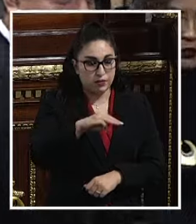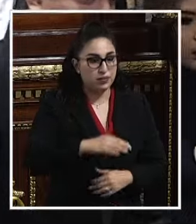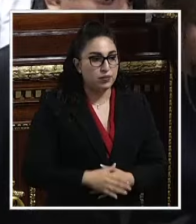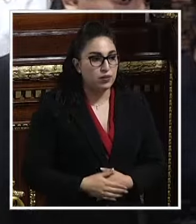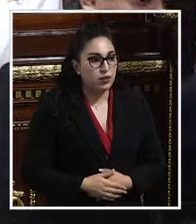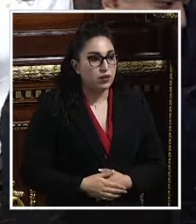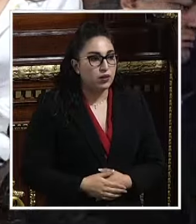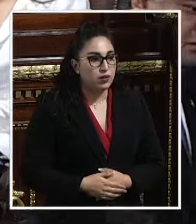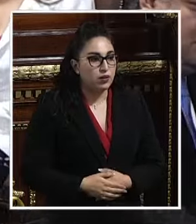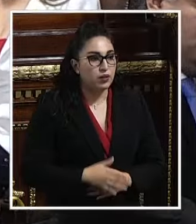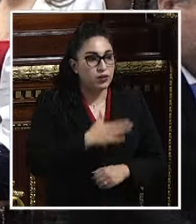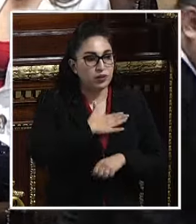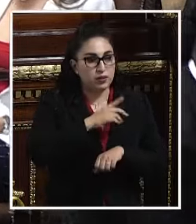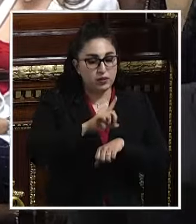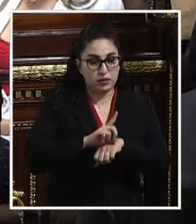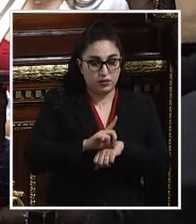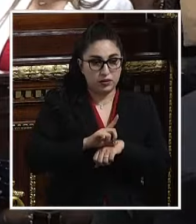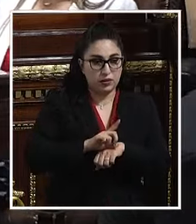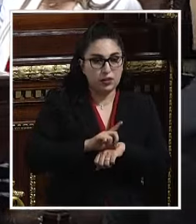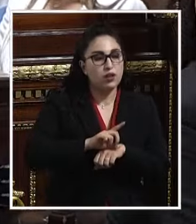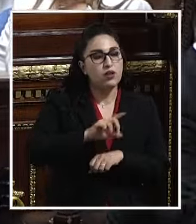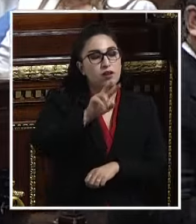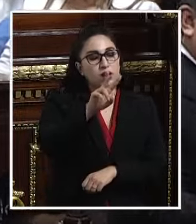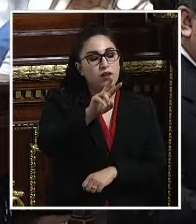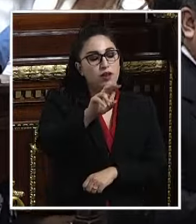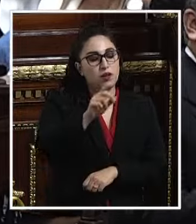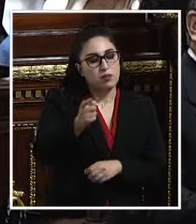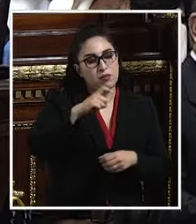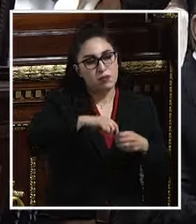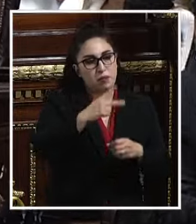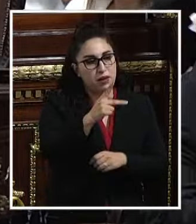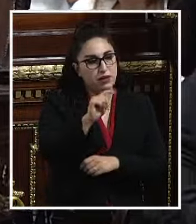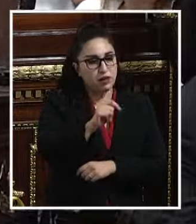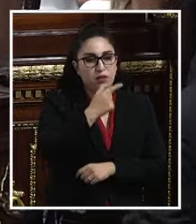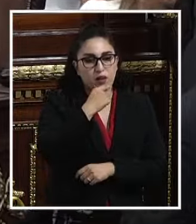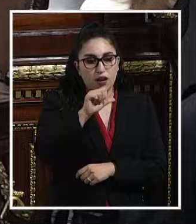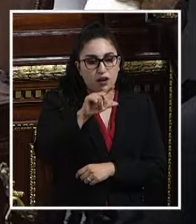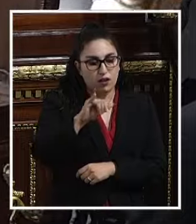Muy buenos días, Villarreal Cantú, Ernesto, Partido del Trabajo, presente.